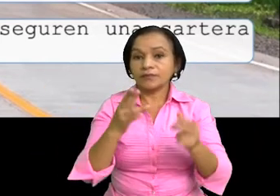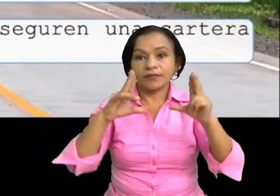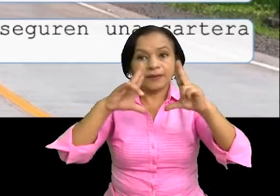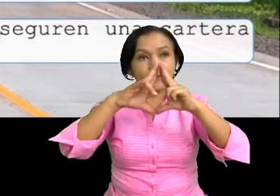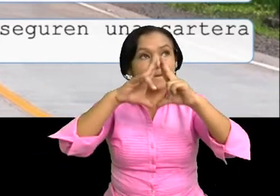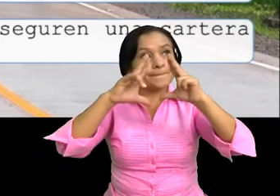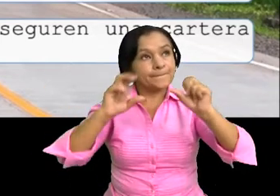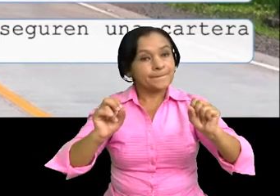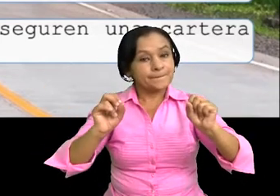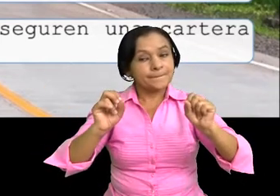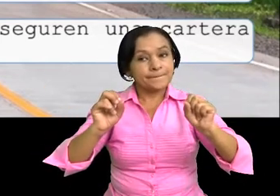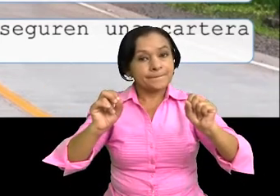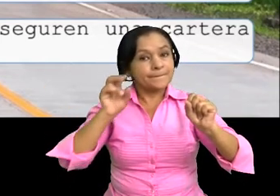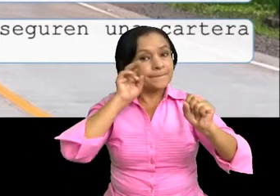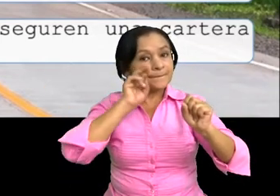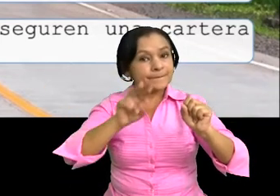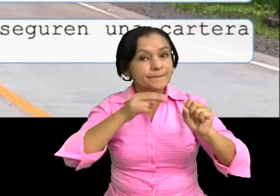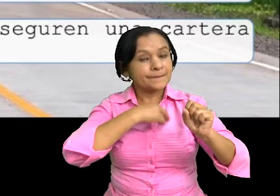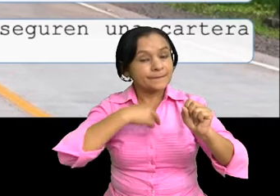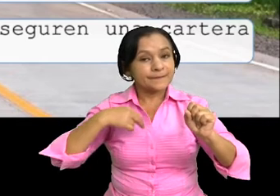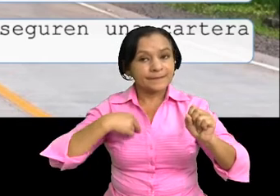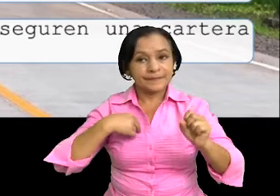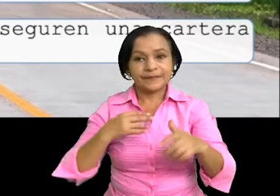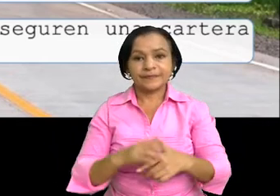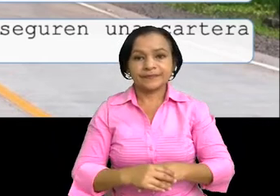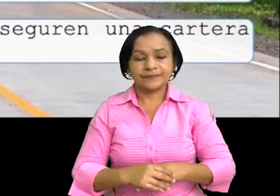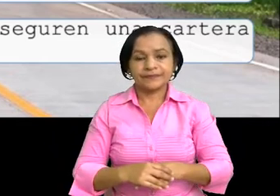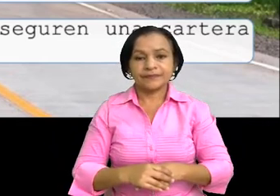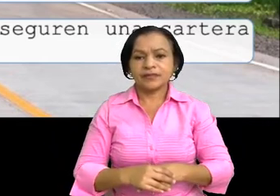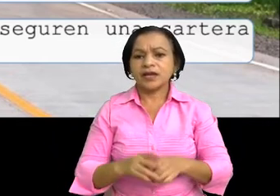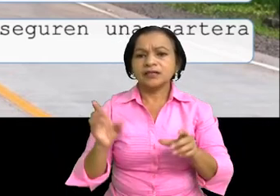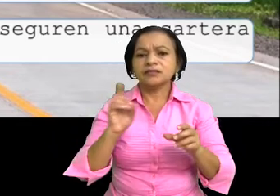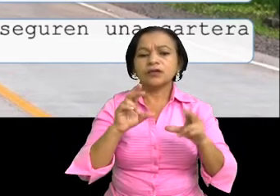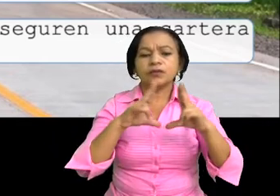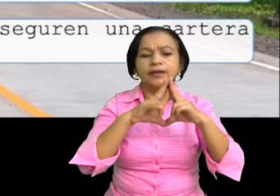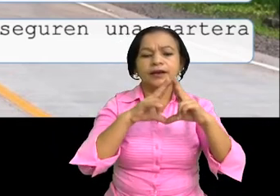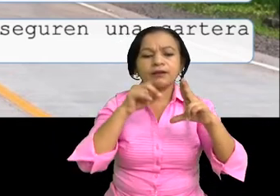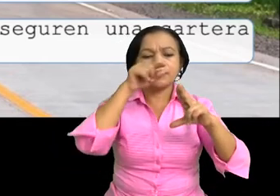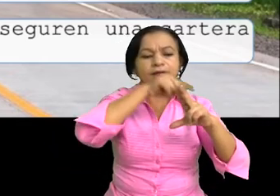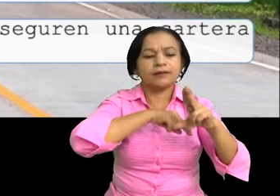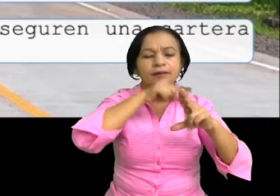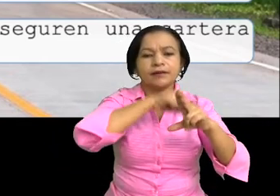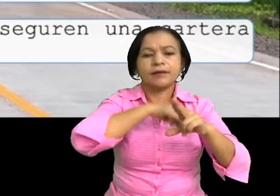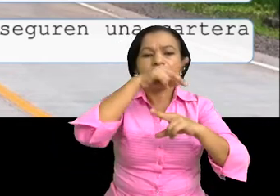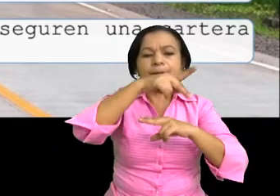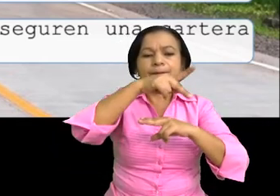Nicaragua solo estaba viendo hacia el Pacífico,